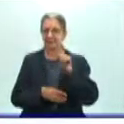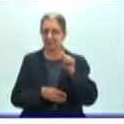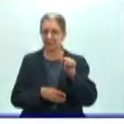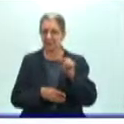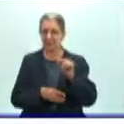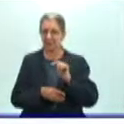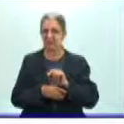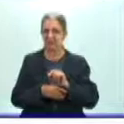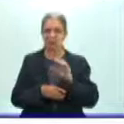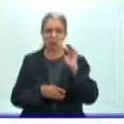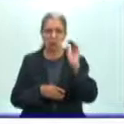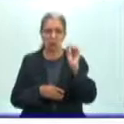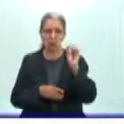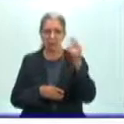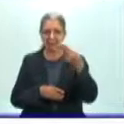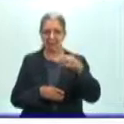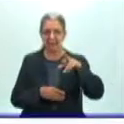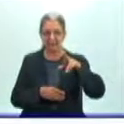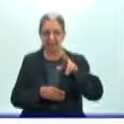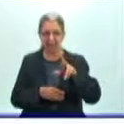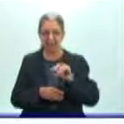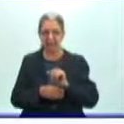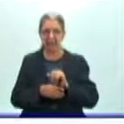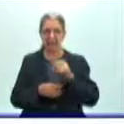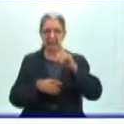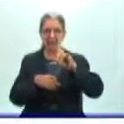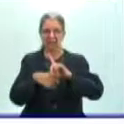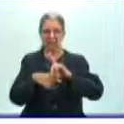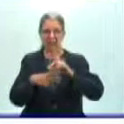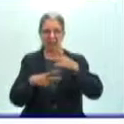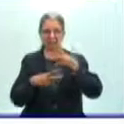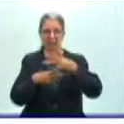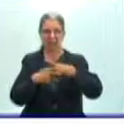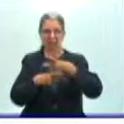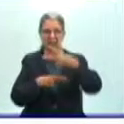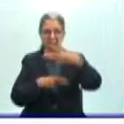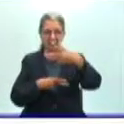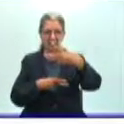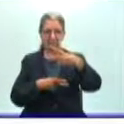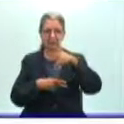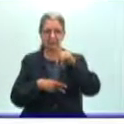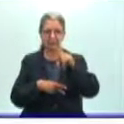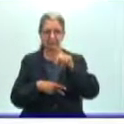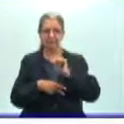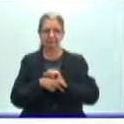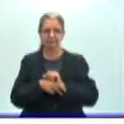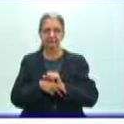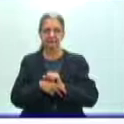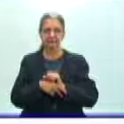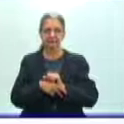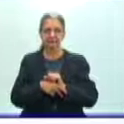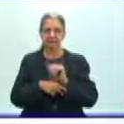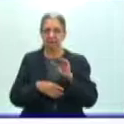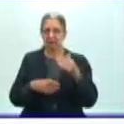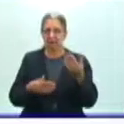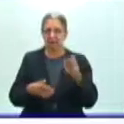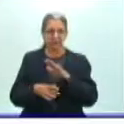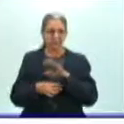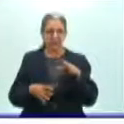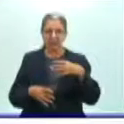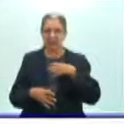ángulo OPR por ser alternos entre las paralelas OP y RQ, entonces ya